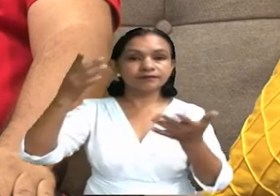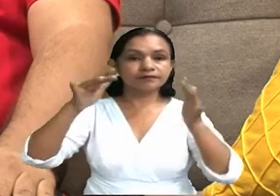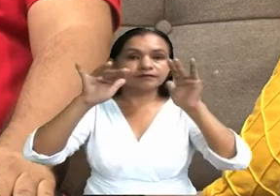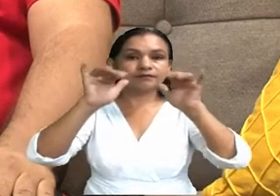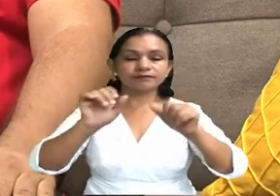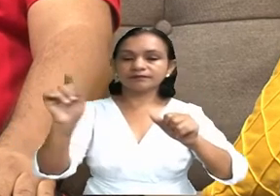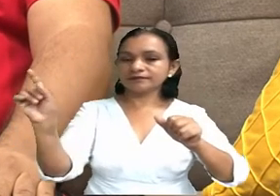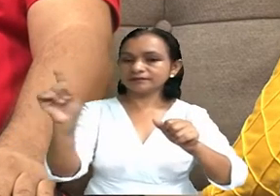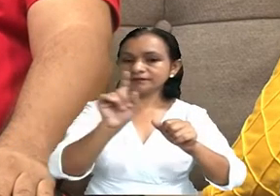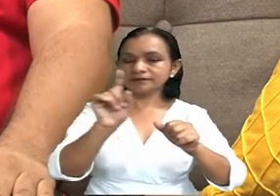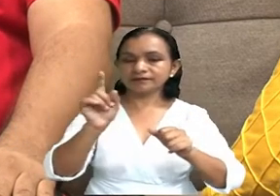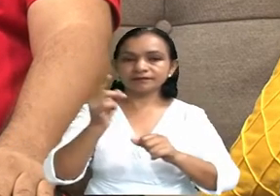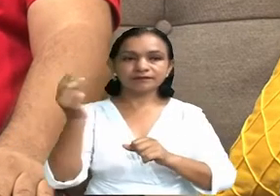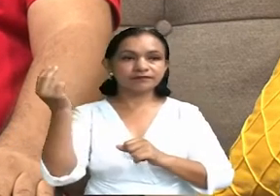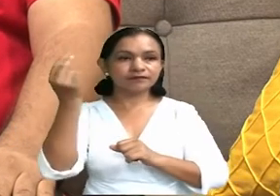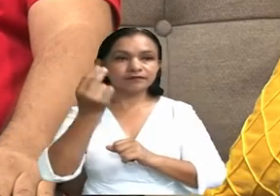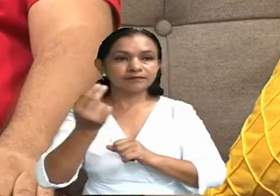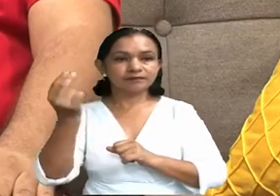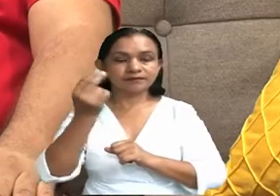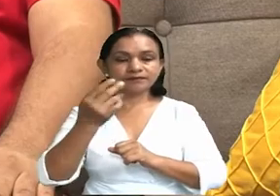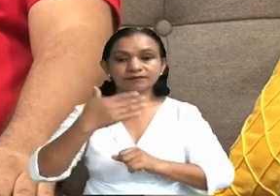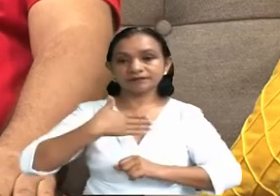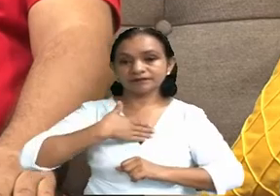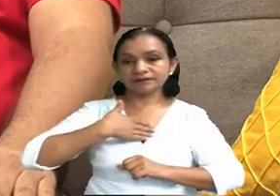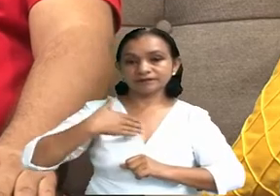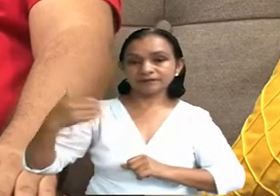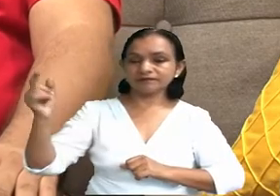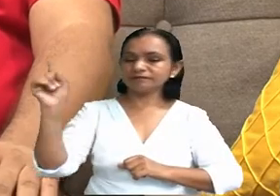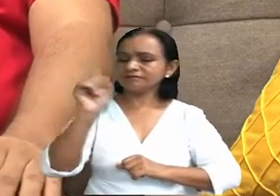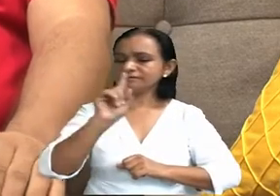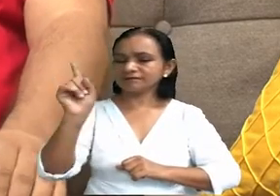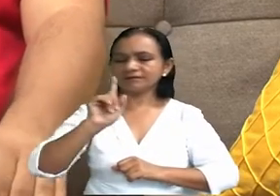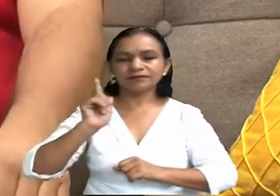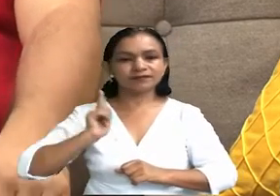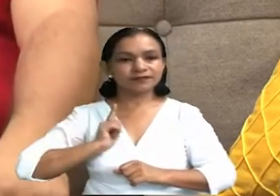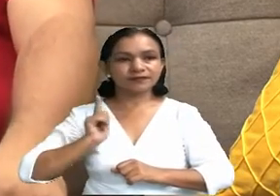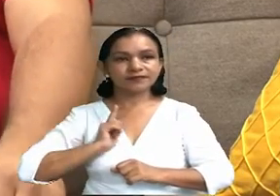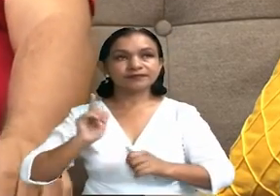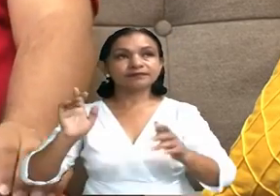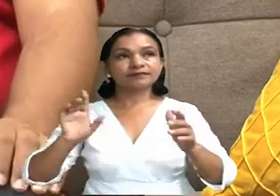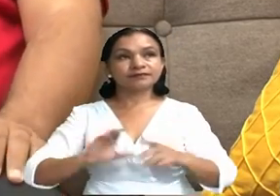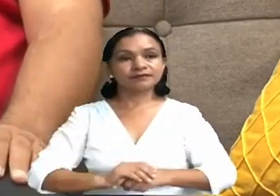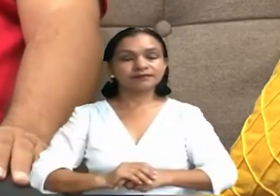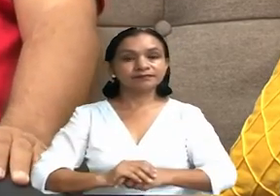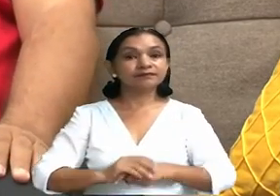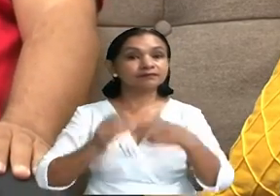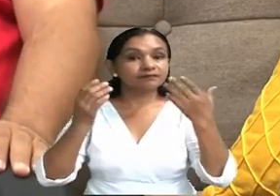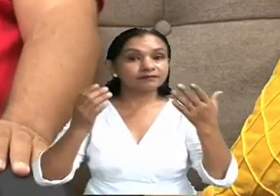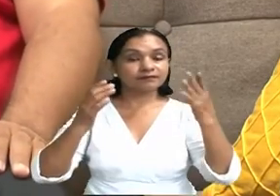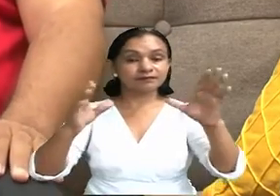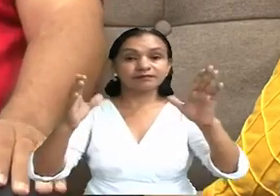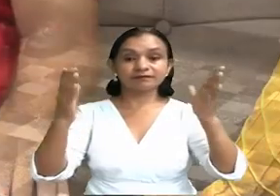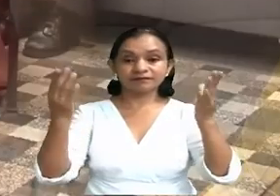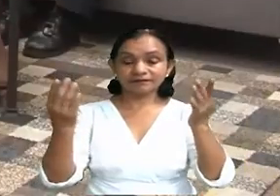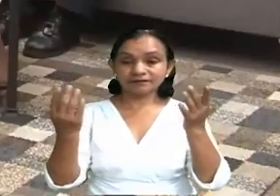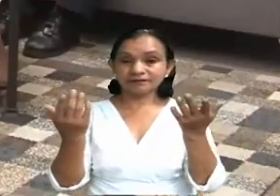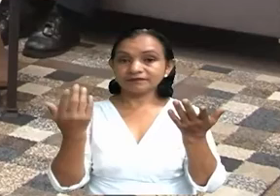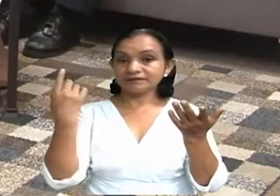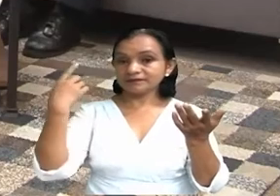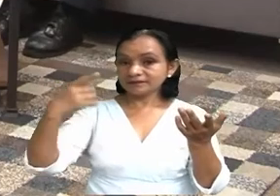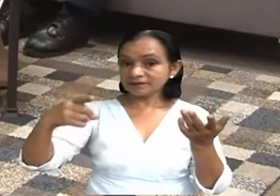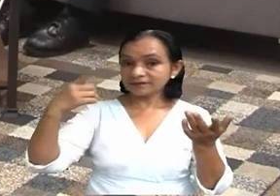no se utilizan y, lo que es mejor, ya no se implementan. Sin duda alguna, restitución integral y